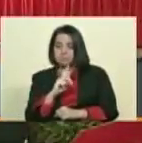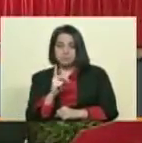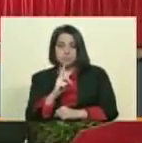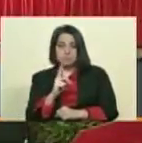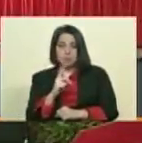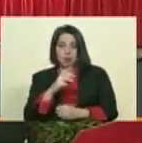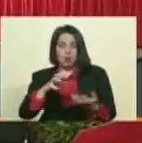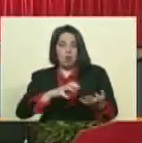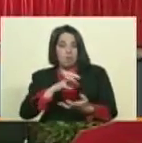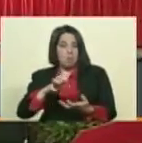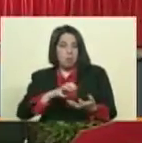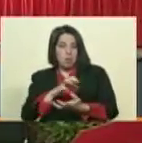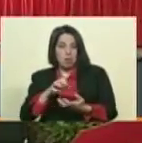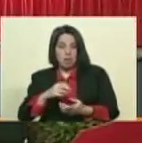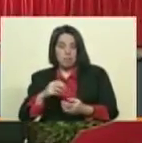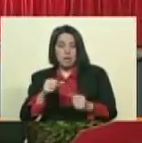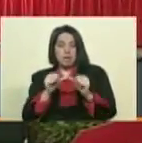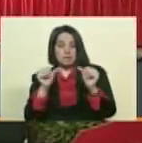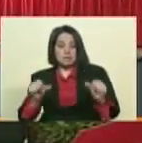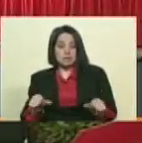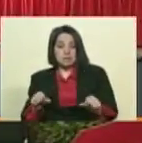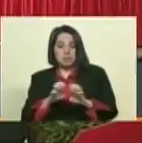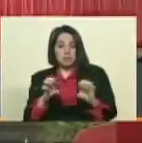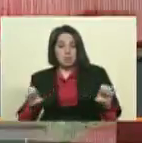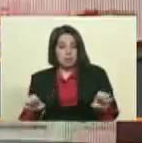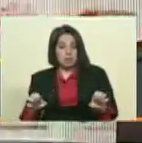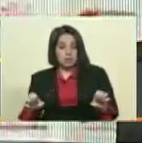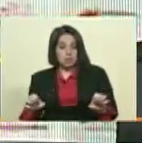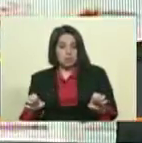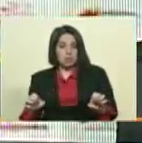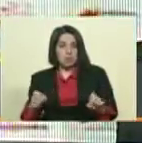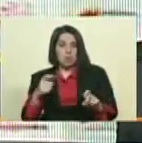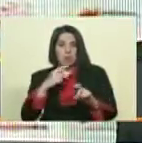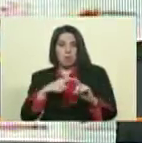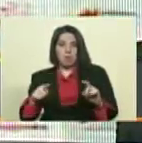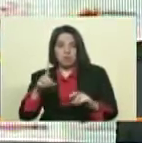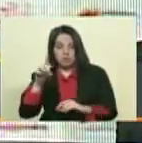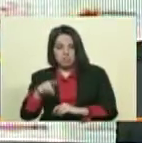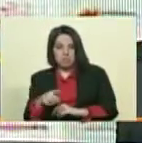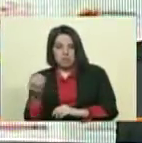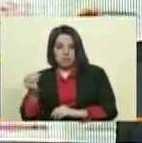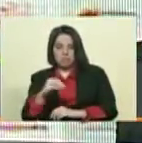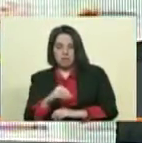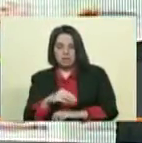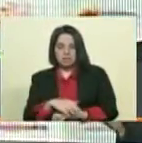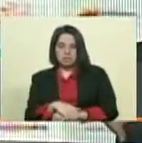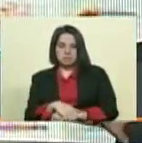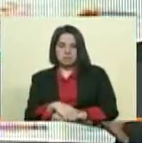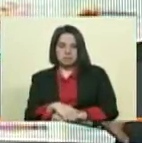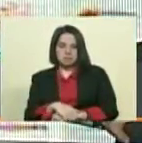Es un problema del sistema educativo, pero no solo es un problema del sistema educativo. Es un problema de la